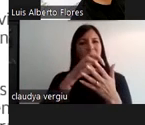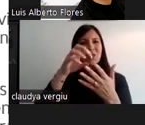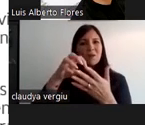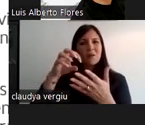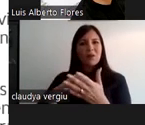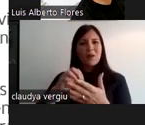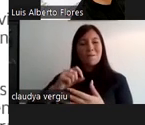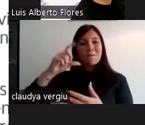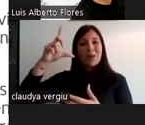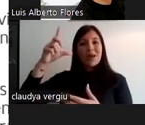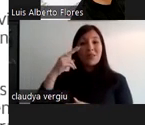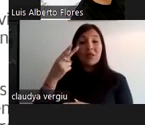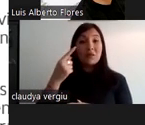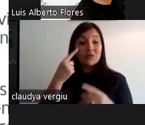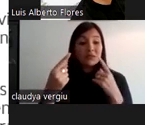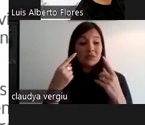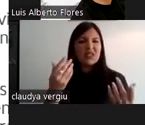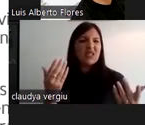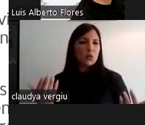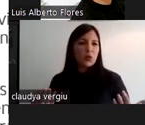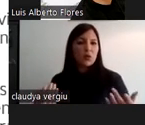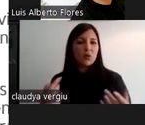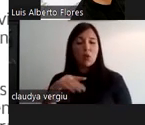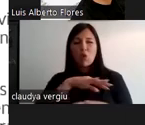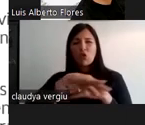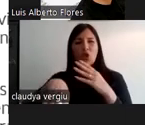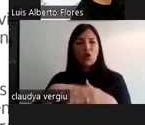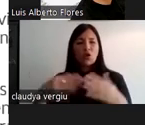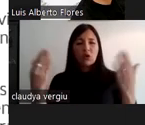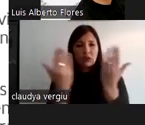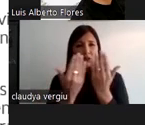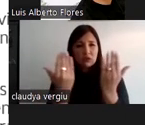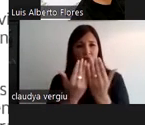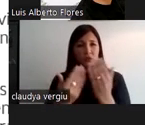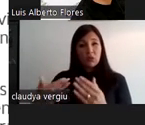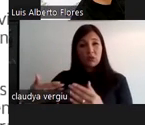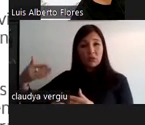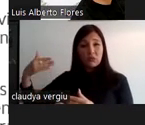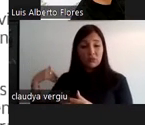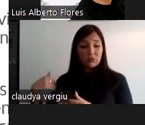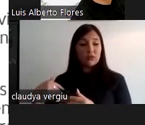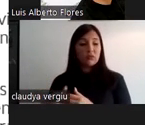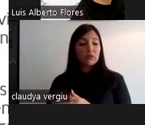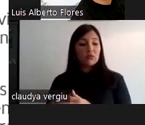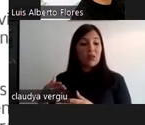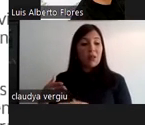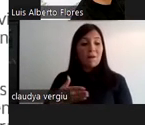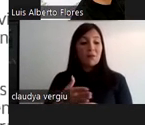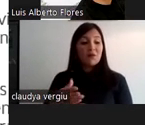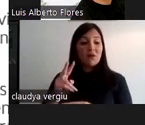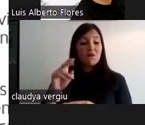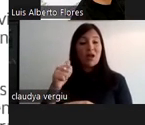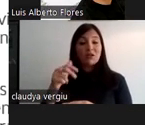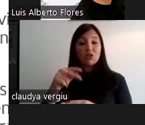mayor intención de visita y como todos los estudios inclusive en el último estudio que hicimos sobre el perfil del vacacionista nacional año